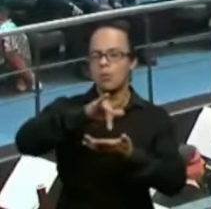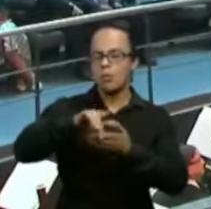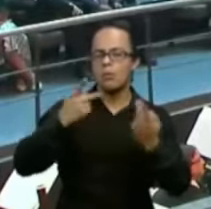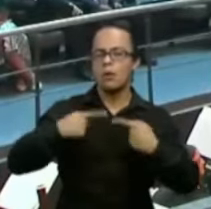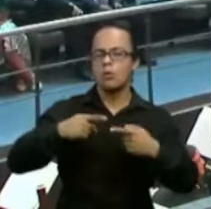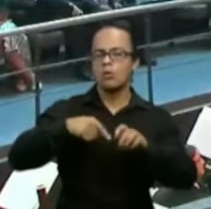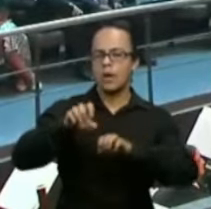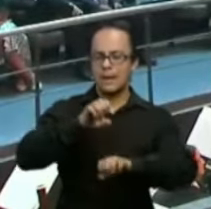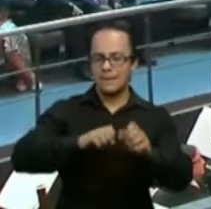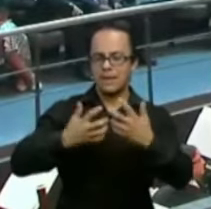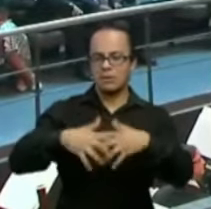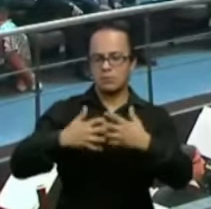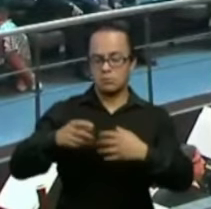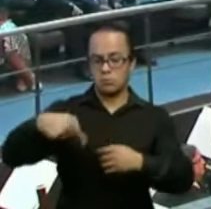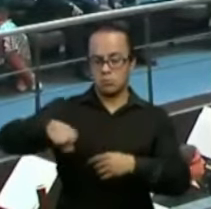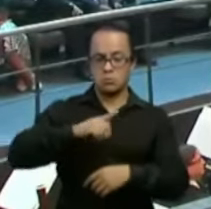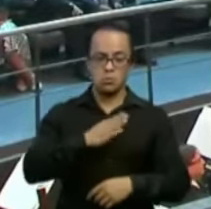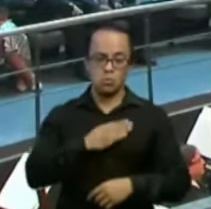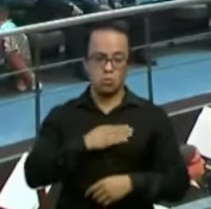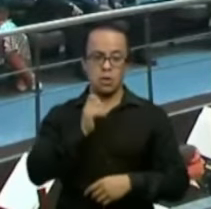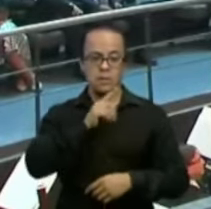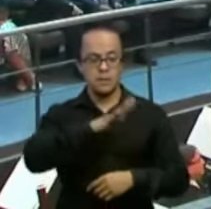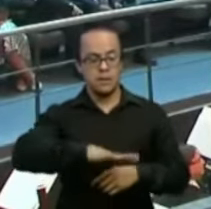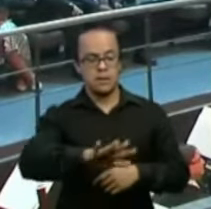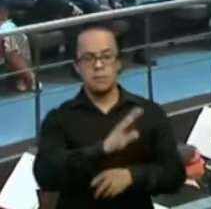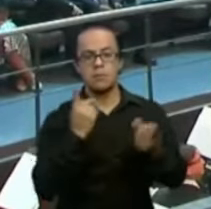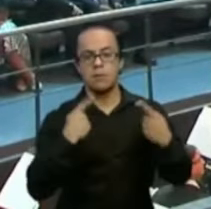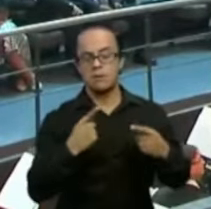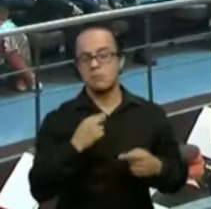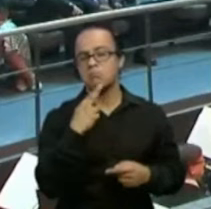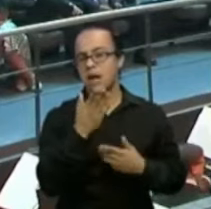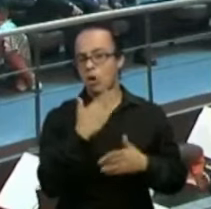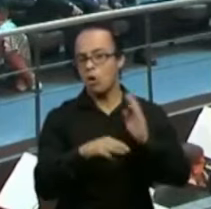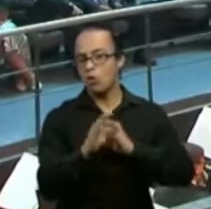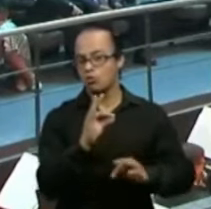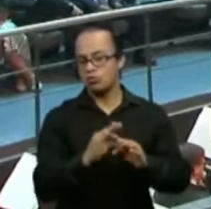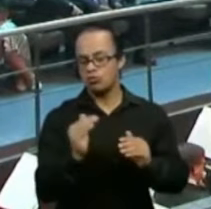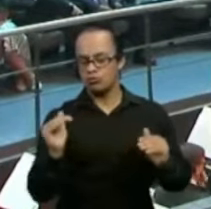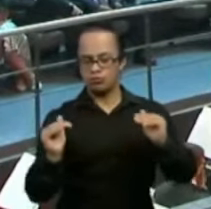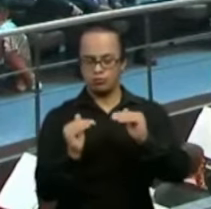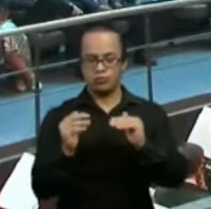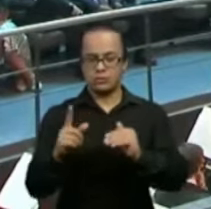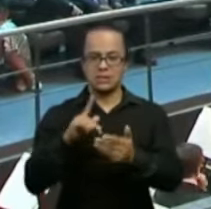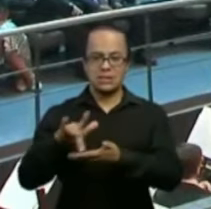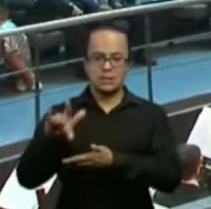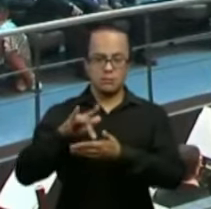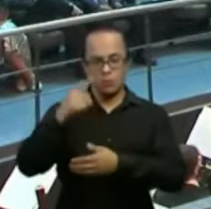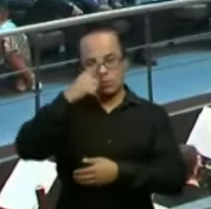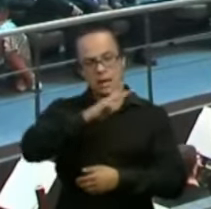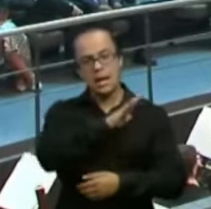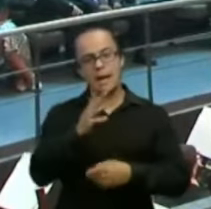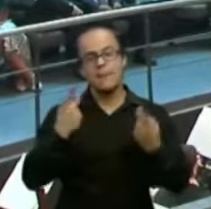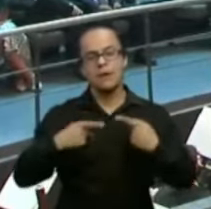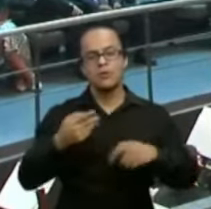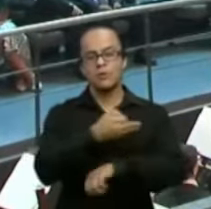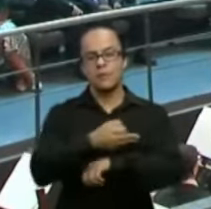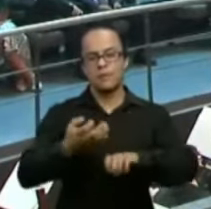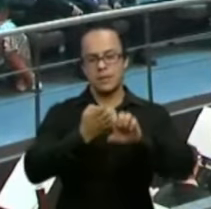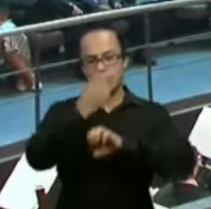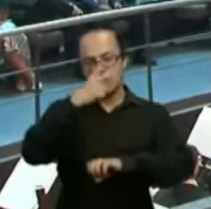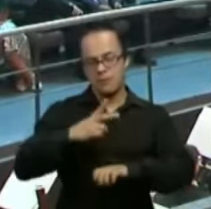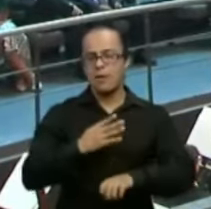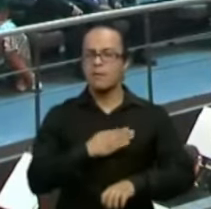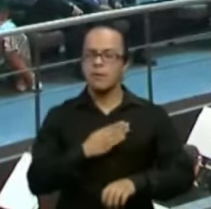Sé que si a ustedes les va bien, a nosotros nos irá mejor. Vamos a apoyarlos porque nos tiene que vivir a las familias mexiquenses,